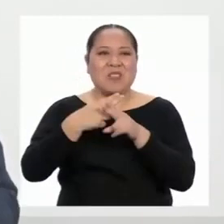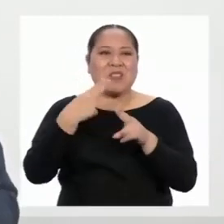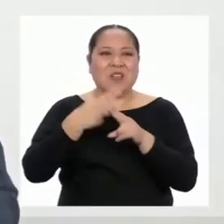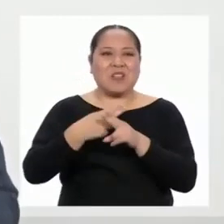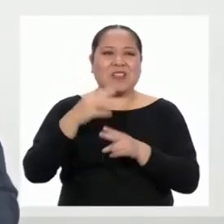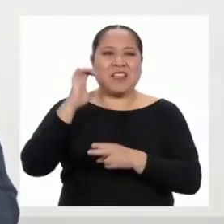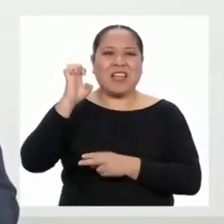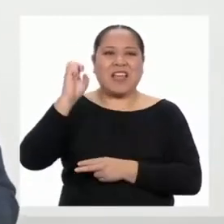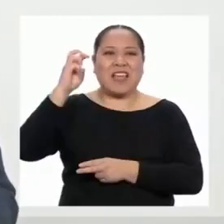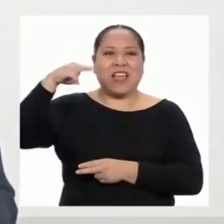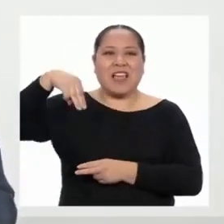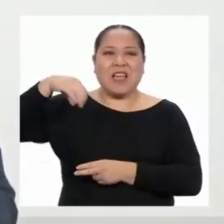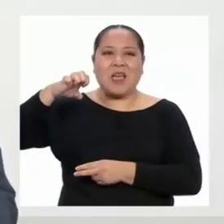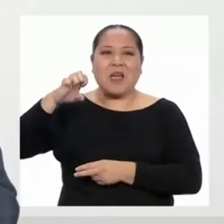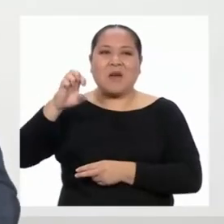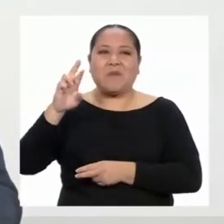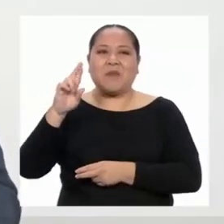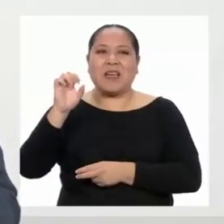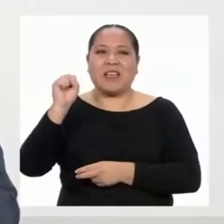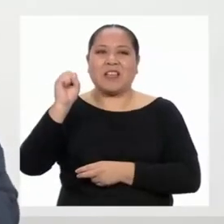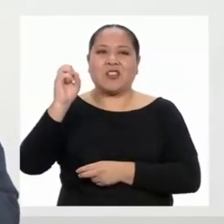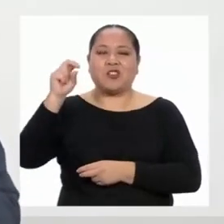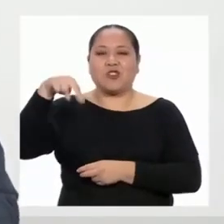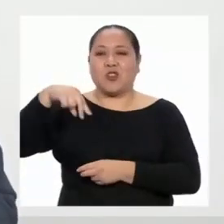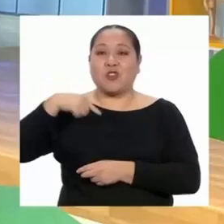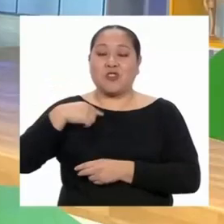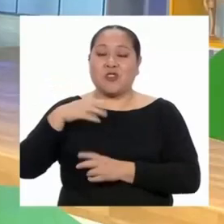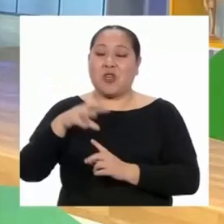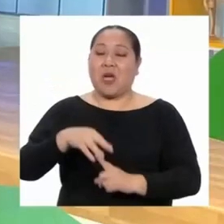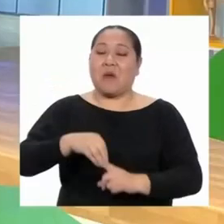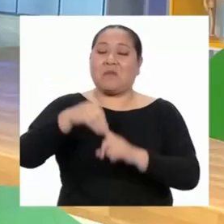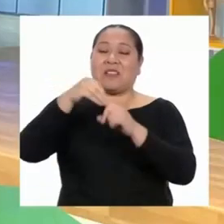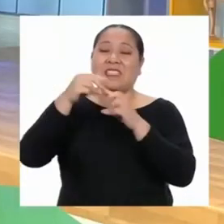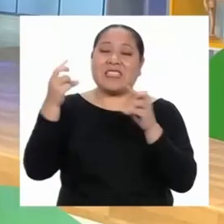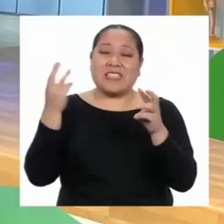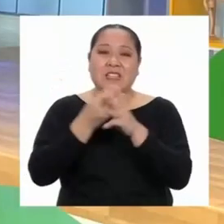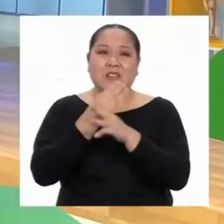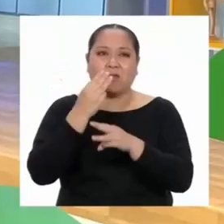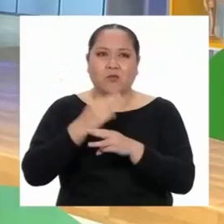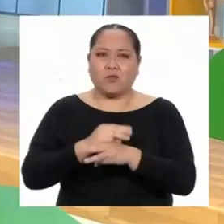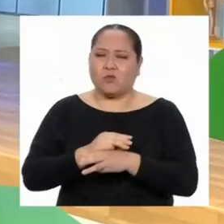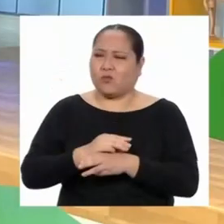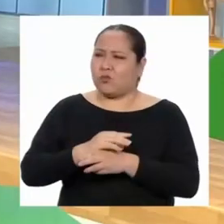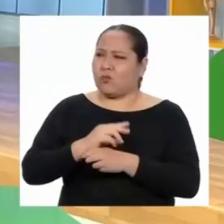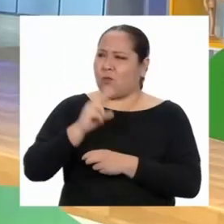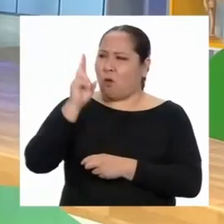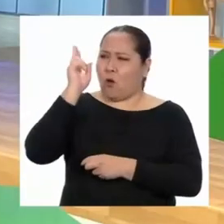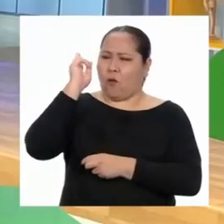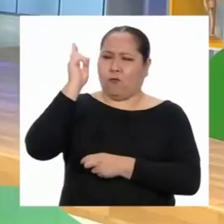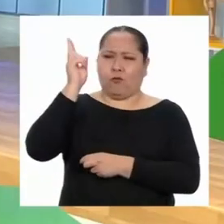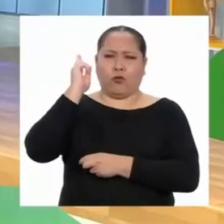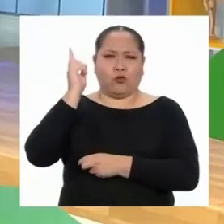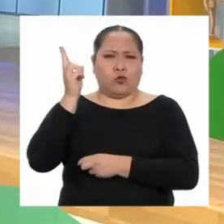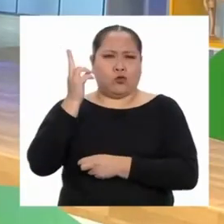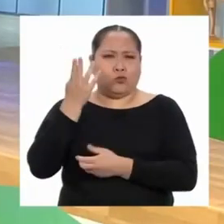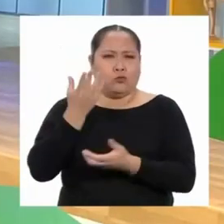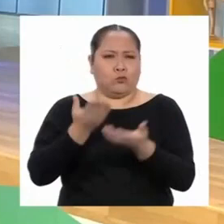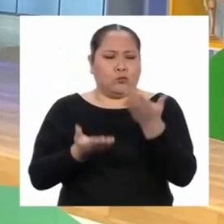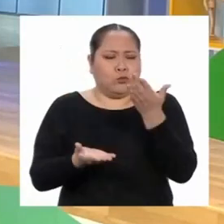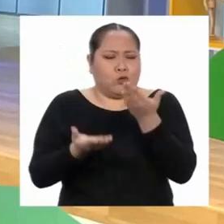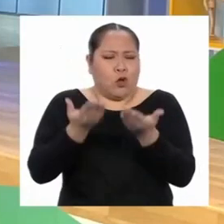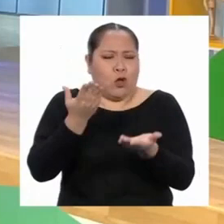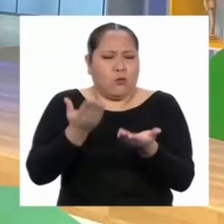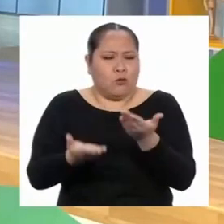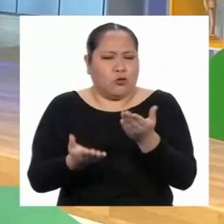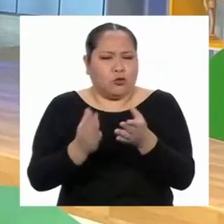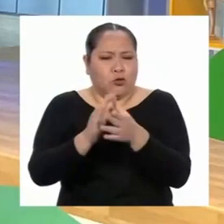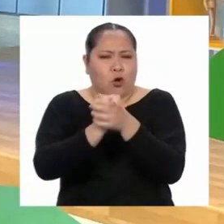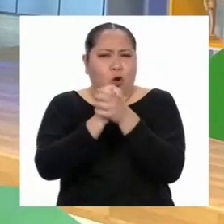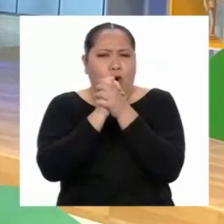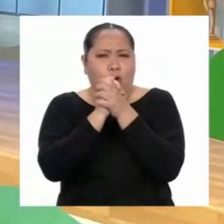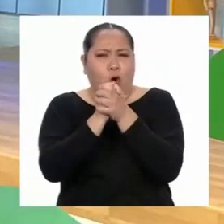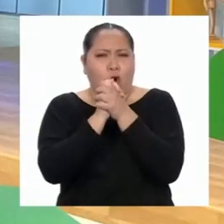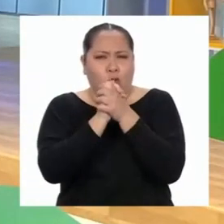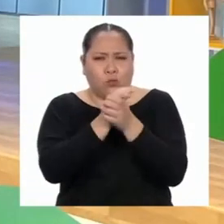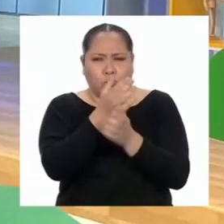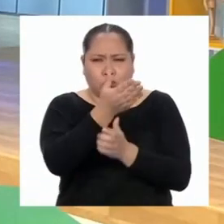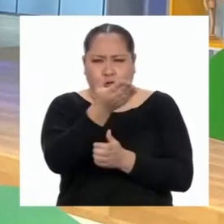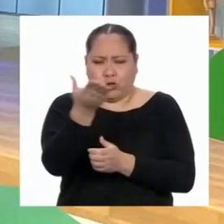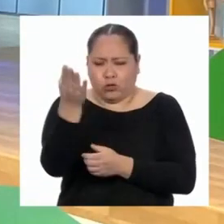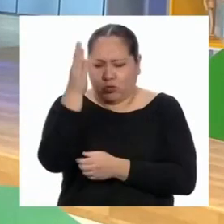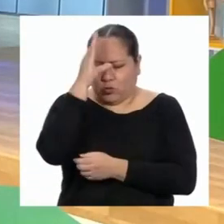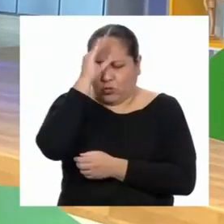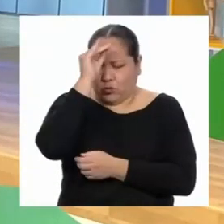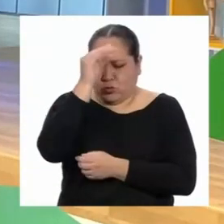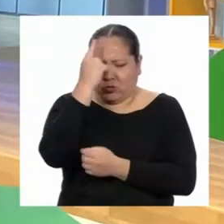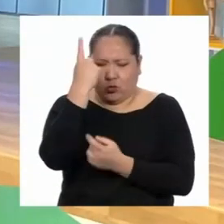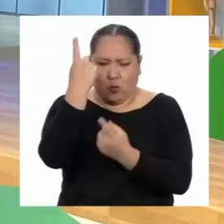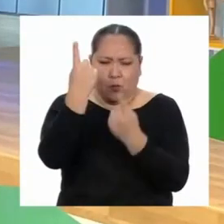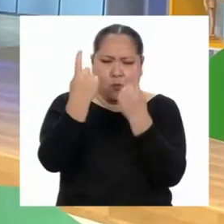es profesor Emerson y mi especialidad es la matemática. Profesor, seguramente nuestras amigas y amigos se